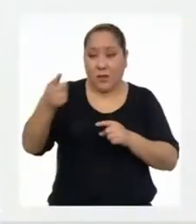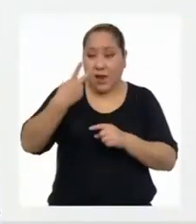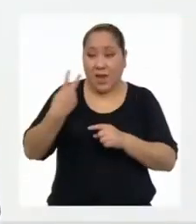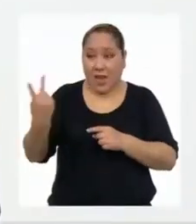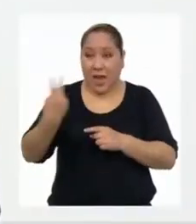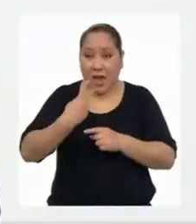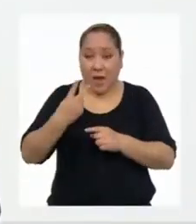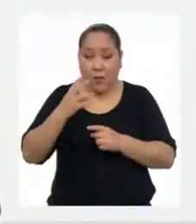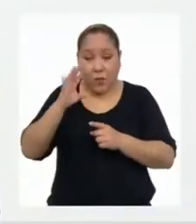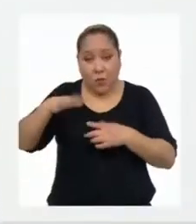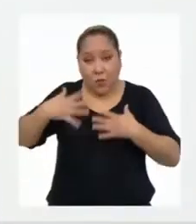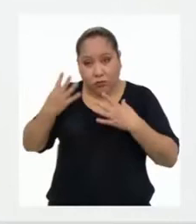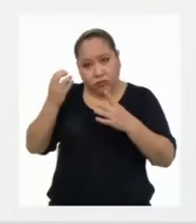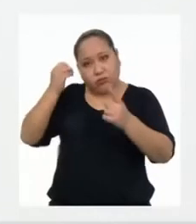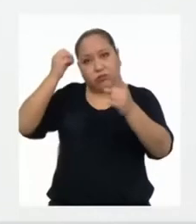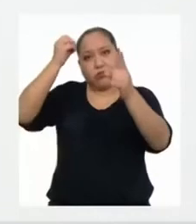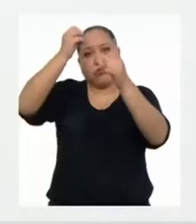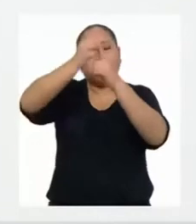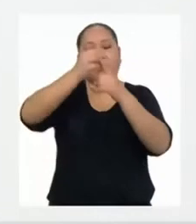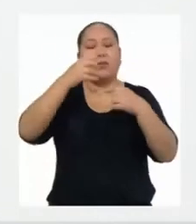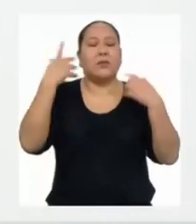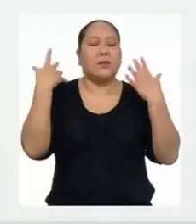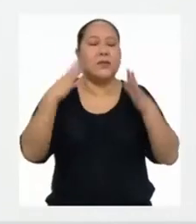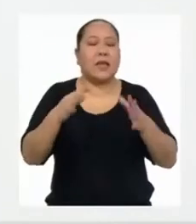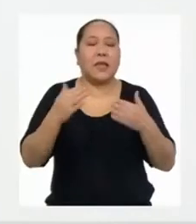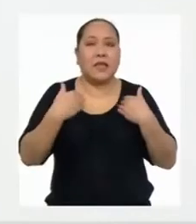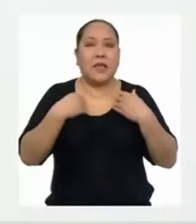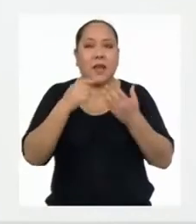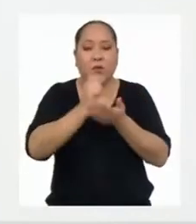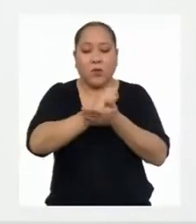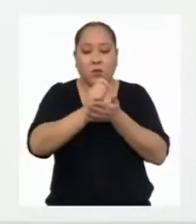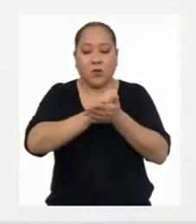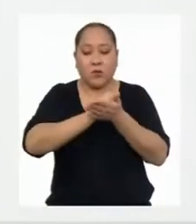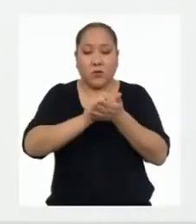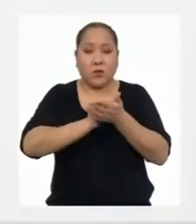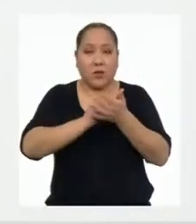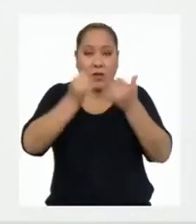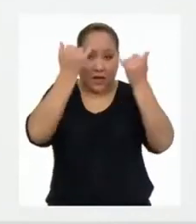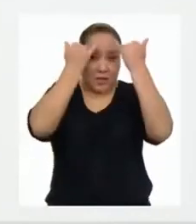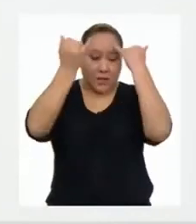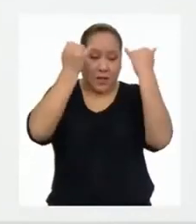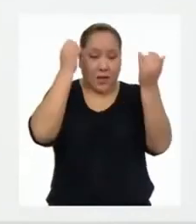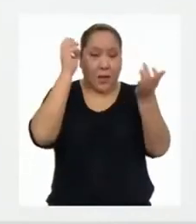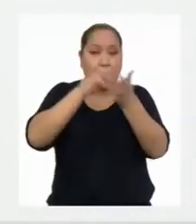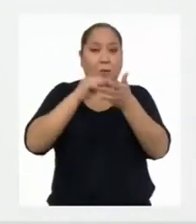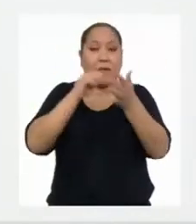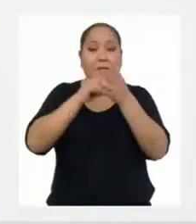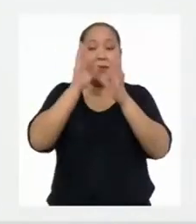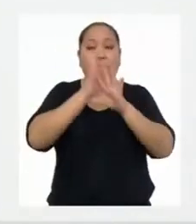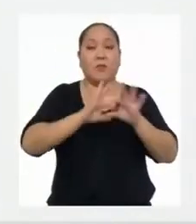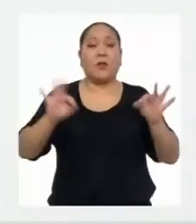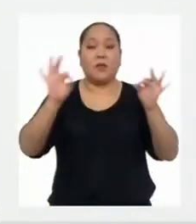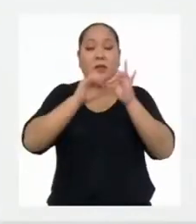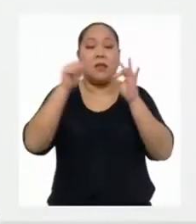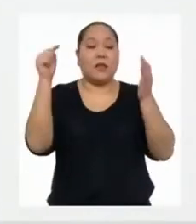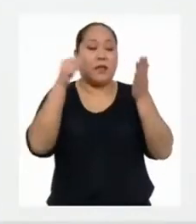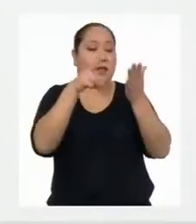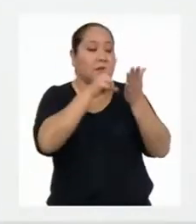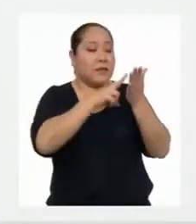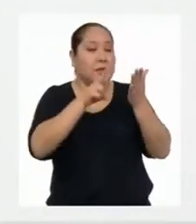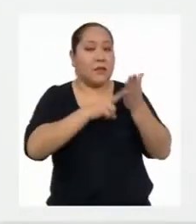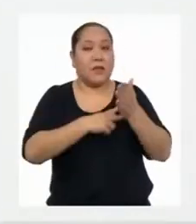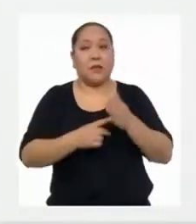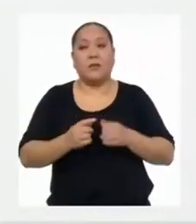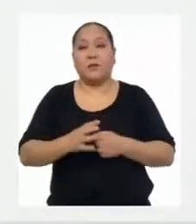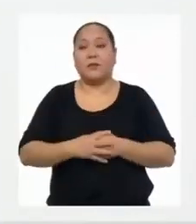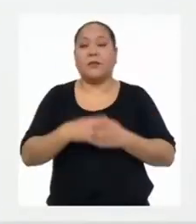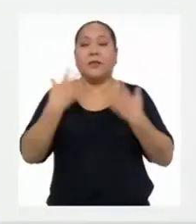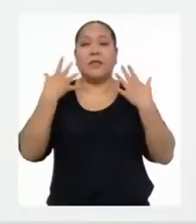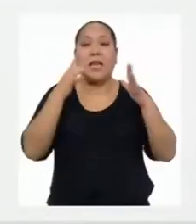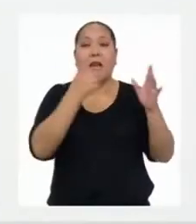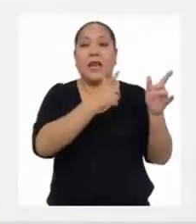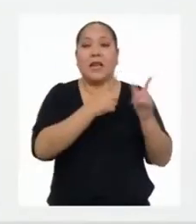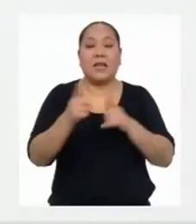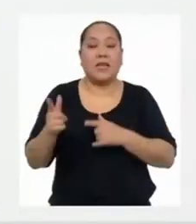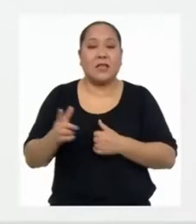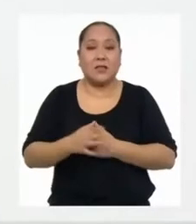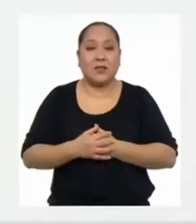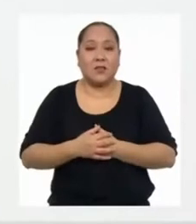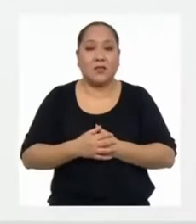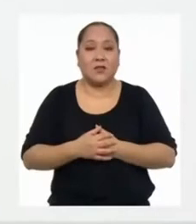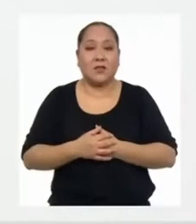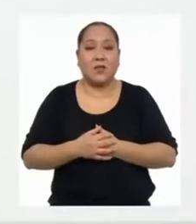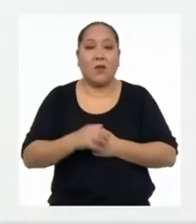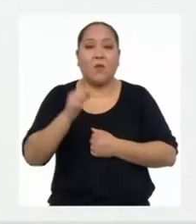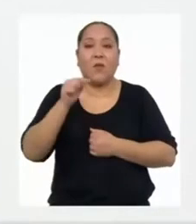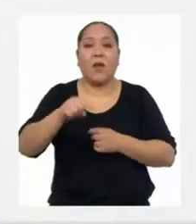ya tenemos el insumo o las ideas más importantes de nuestra lectura, estamos listas y listos